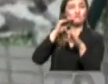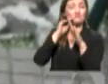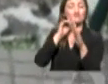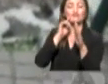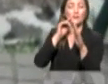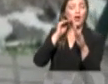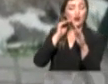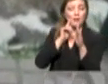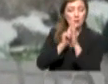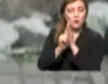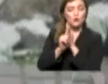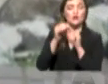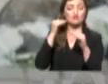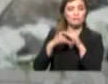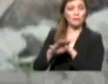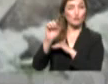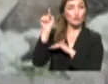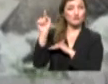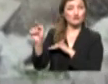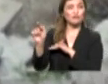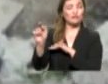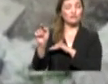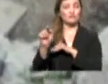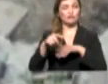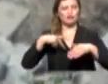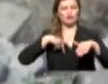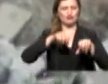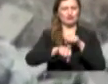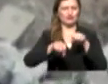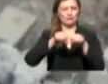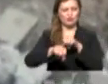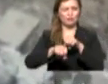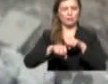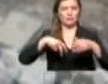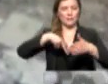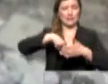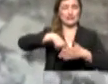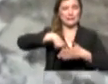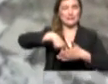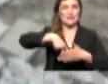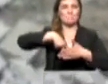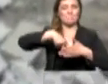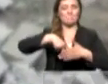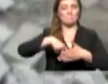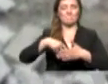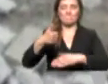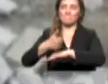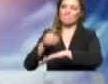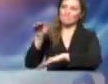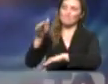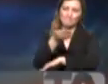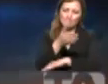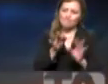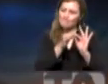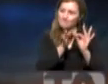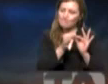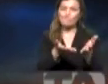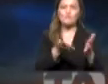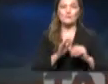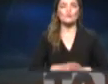vereda destruida, la cual dificulta el paso de la gente. Solicitan a las autoridades que reparen este inconveniente.